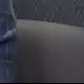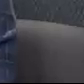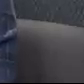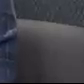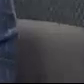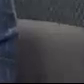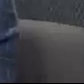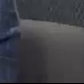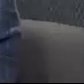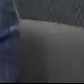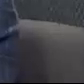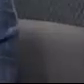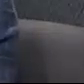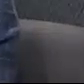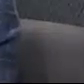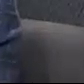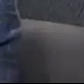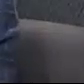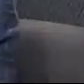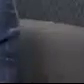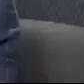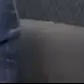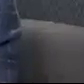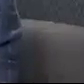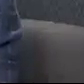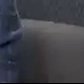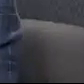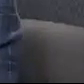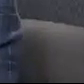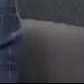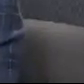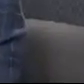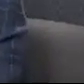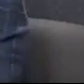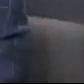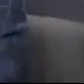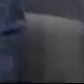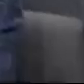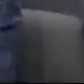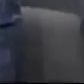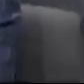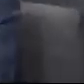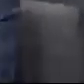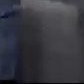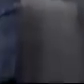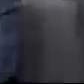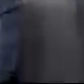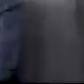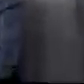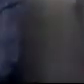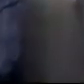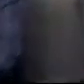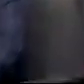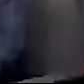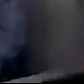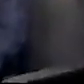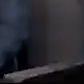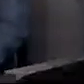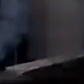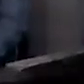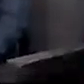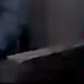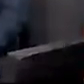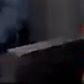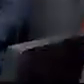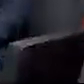son las 2 de la tarde con 20 minutos vamos a la charla de esta tarde y recibo nuevamente y con muchísimo gusto al